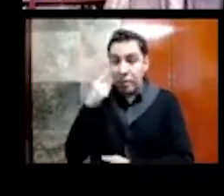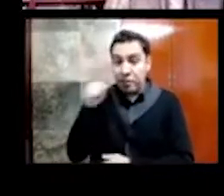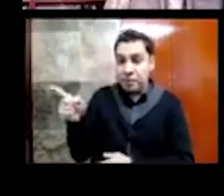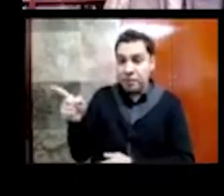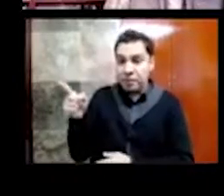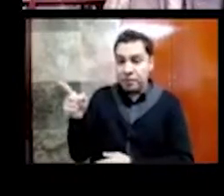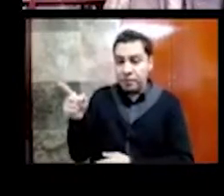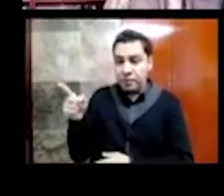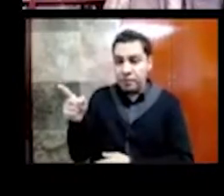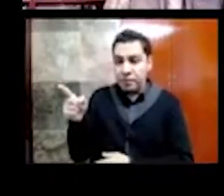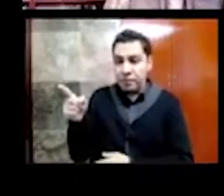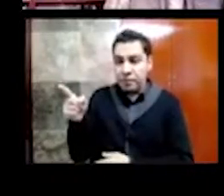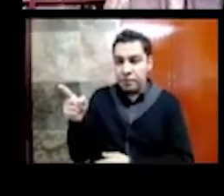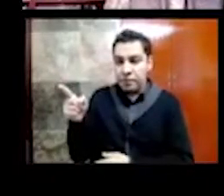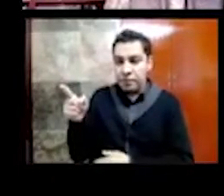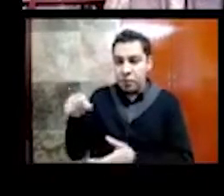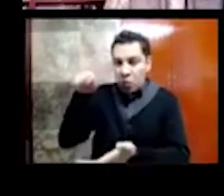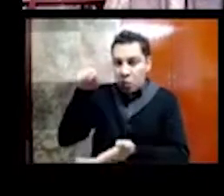Culhuacán,